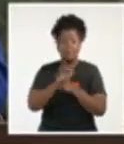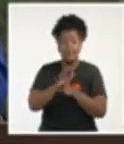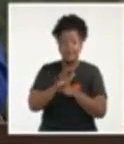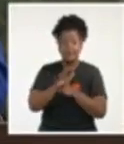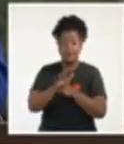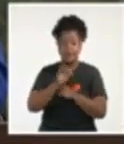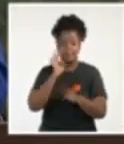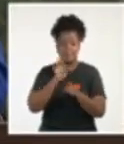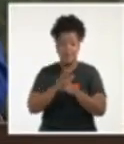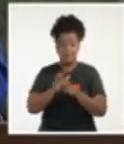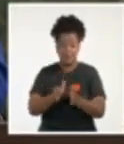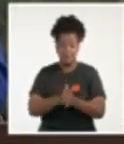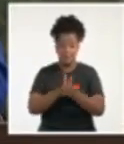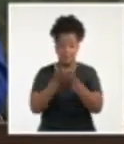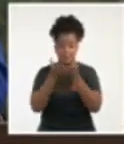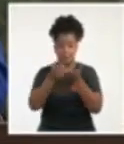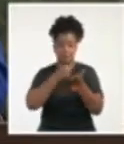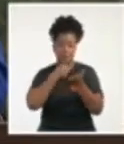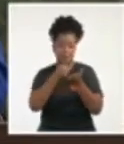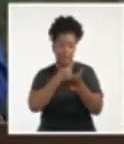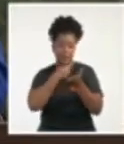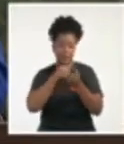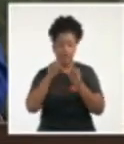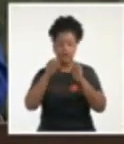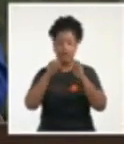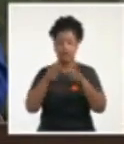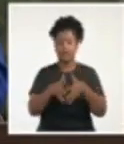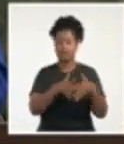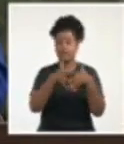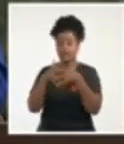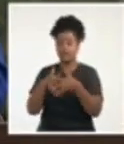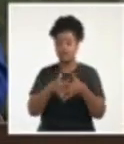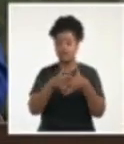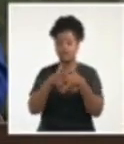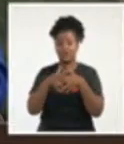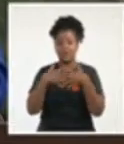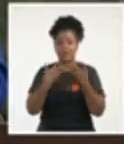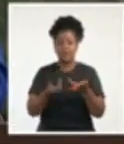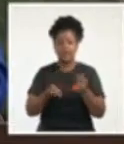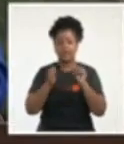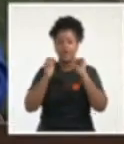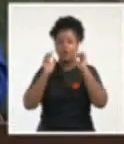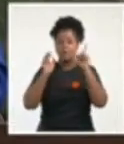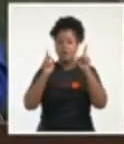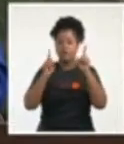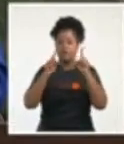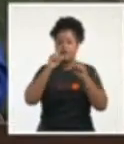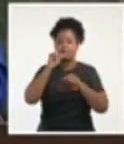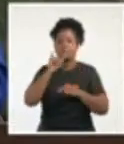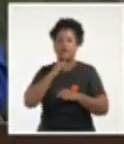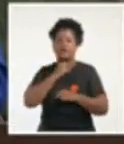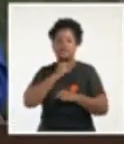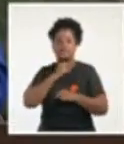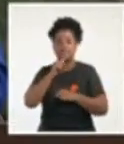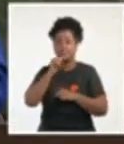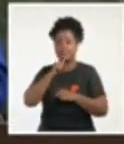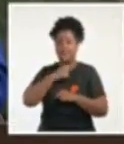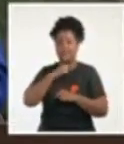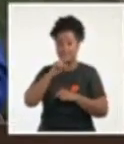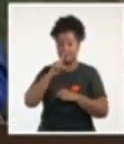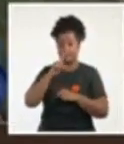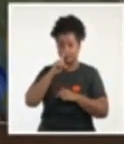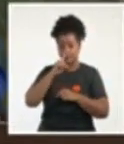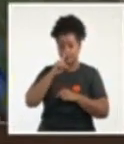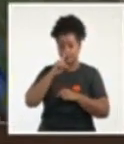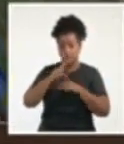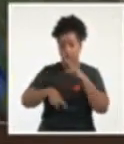prensa desde los Estados Unidos de que había una revisión de la política de la actual administración de los Estados Unidos hacia Cuba, provocan